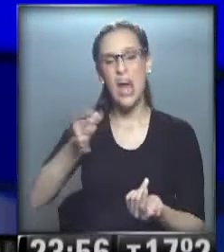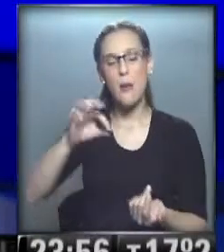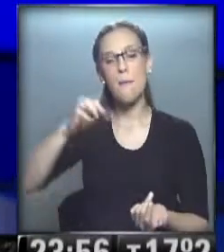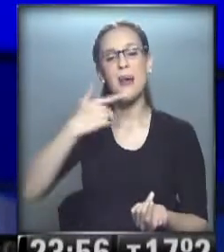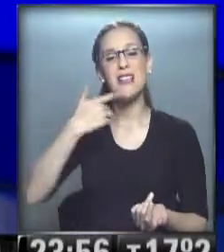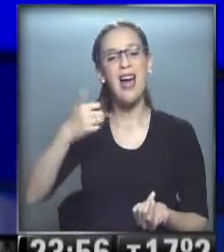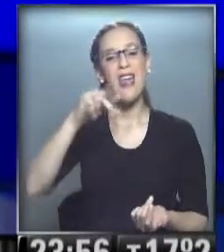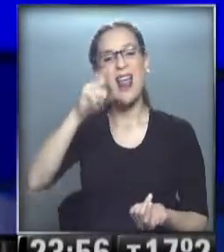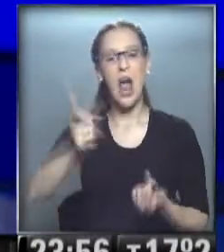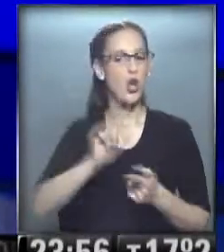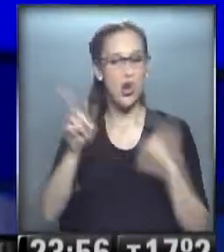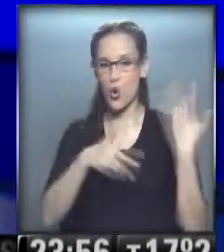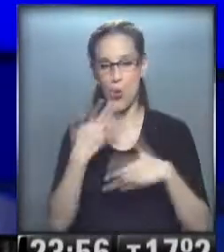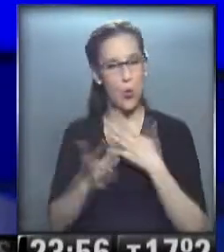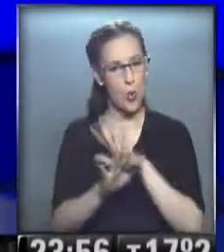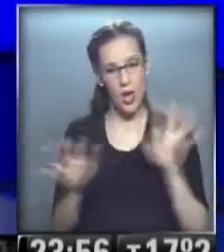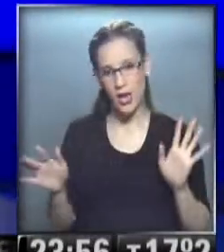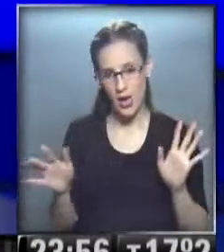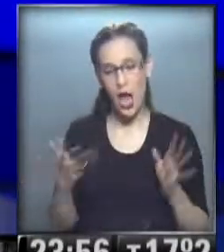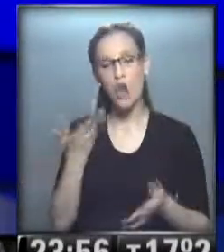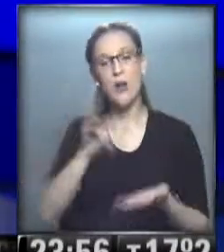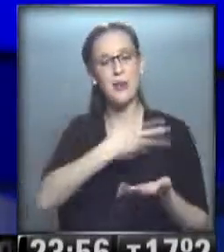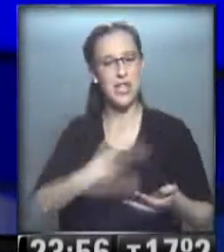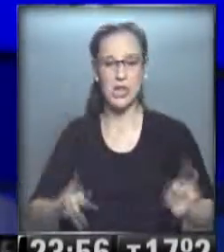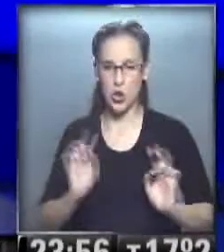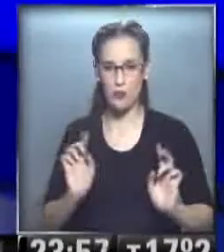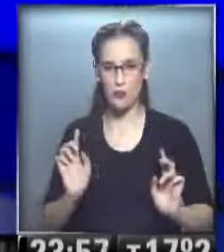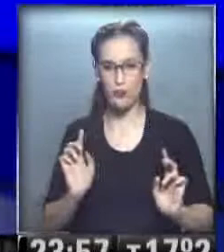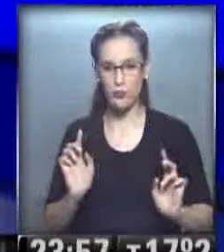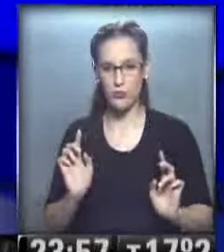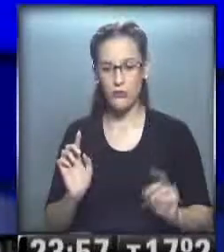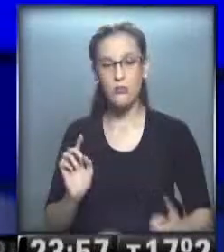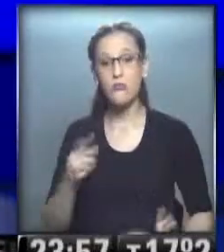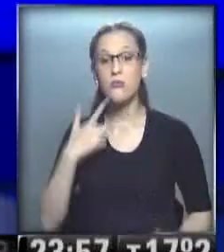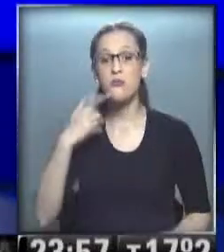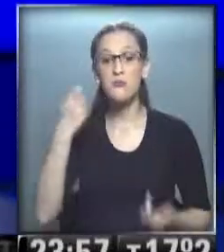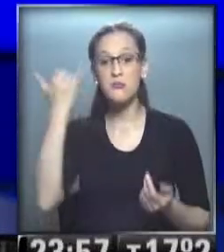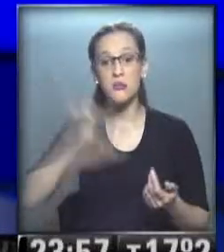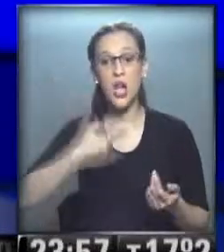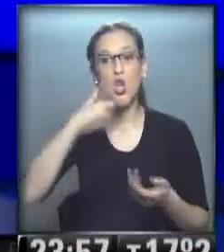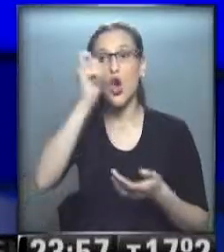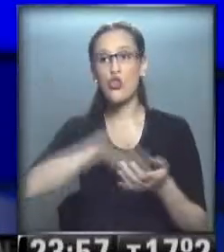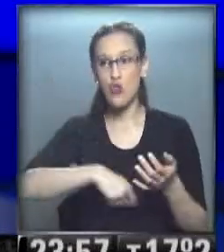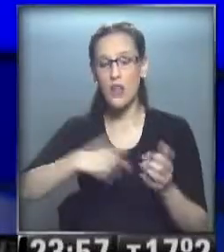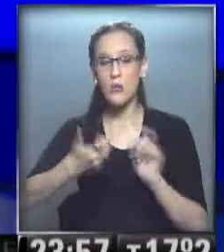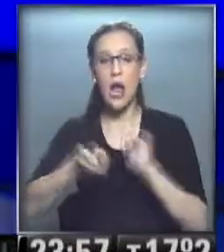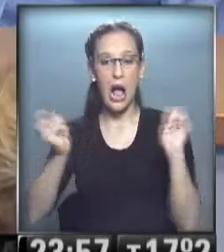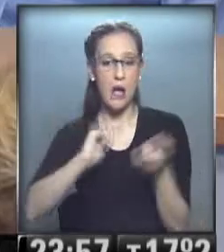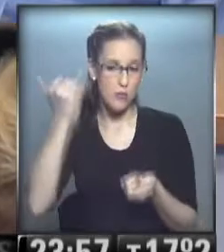se va a postular para ser reelecto como presidente, dejándoles a disposición sus contratos para que hagan las modificaciones que